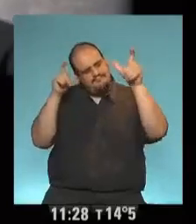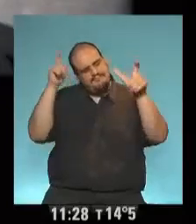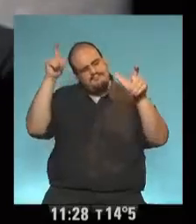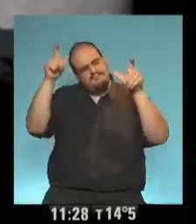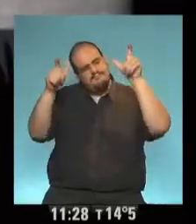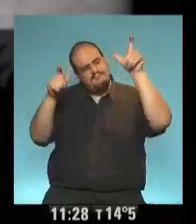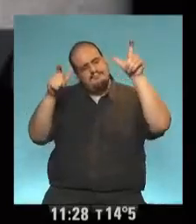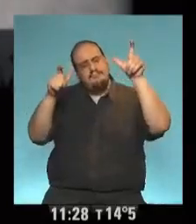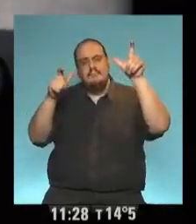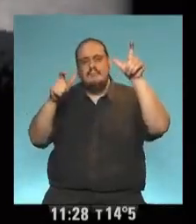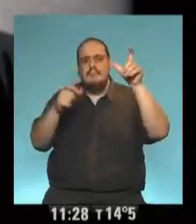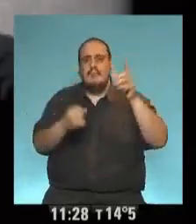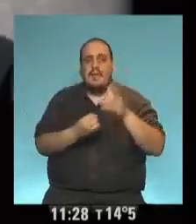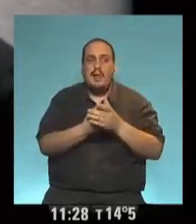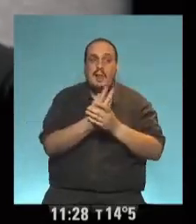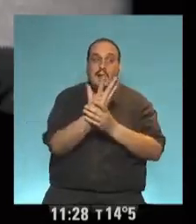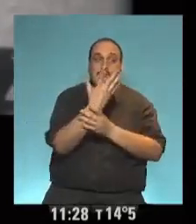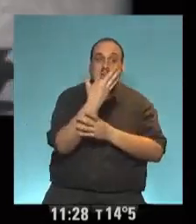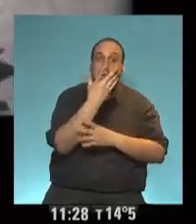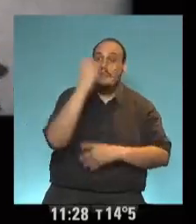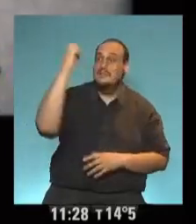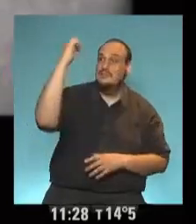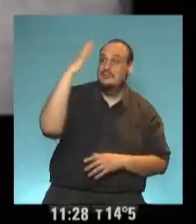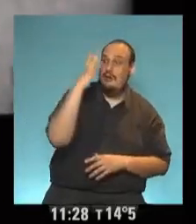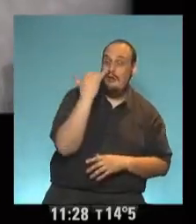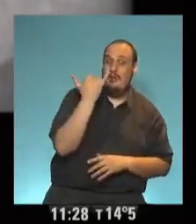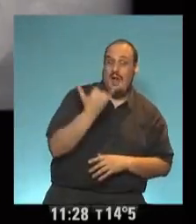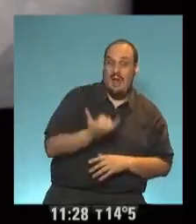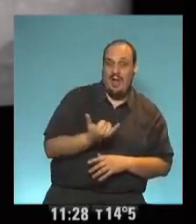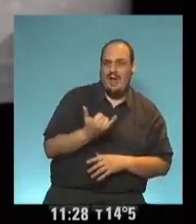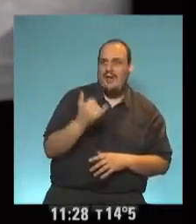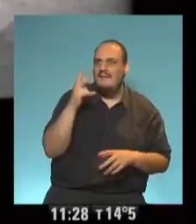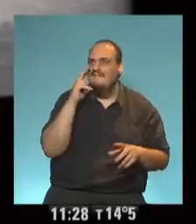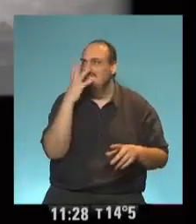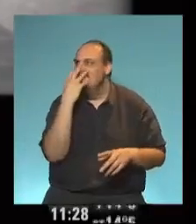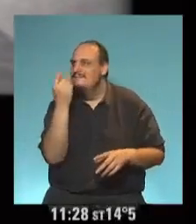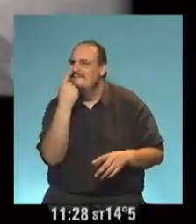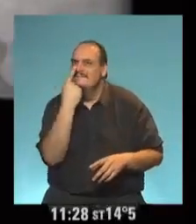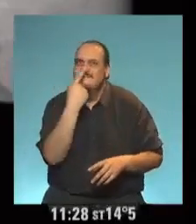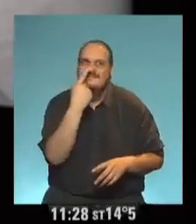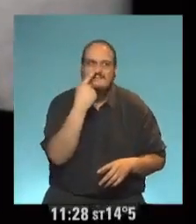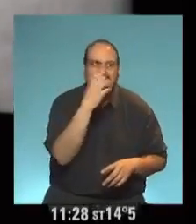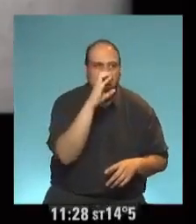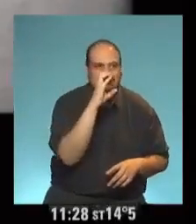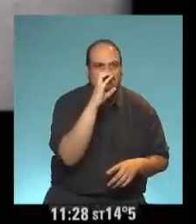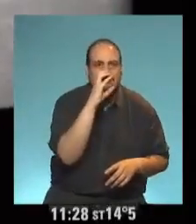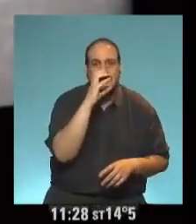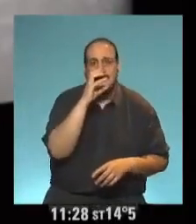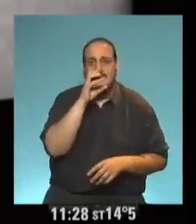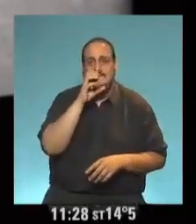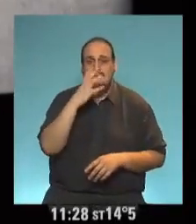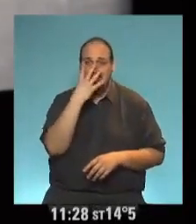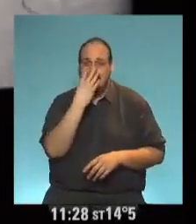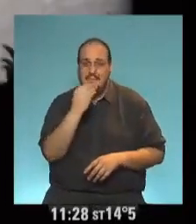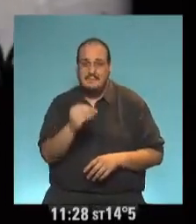las mañanas que son soleadas, todo por descubrir. Doña persigue